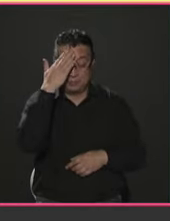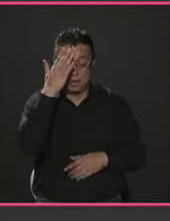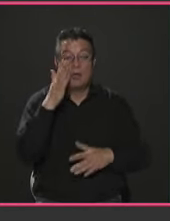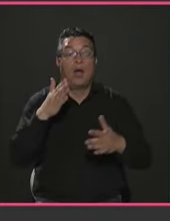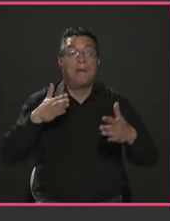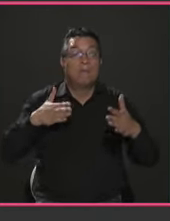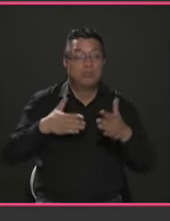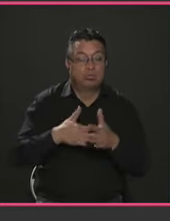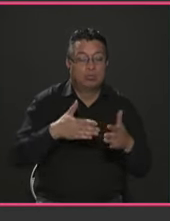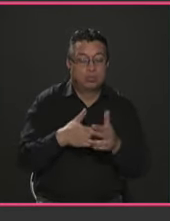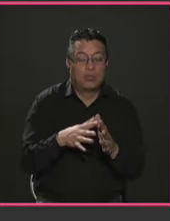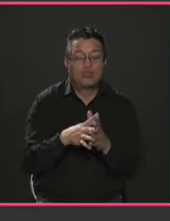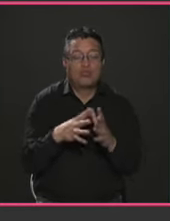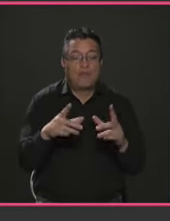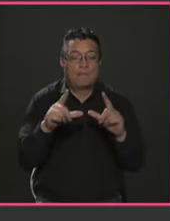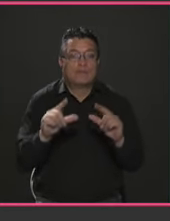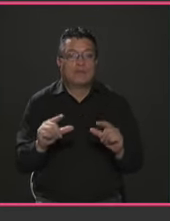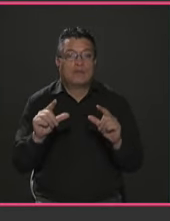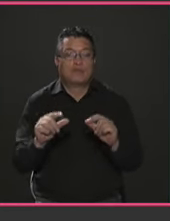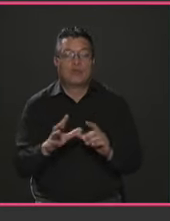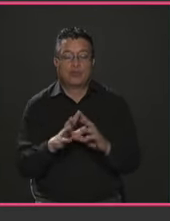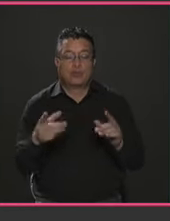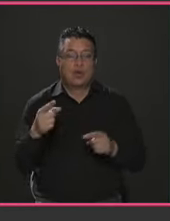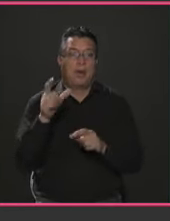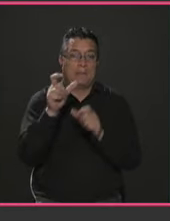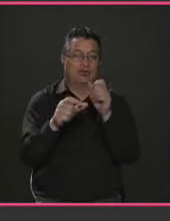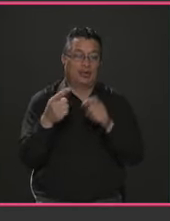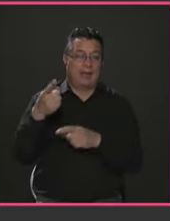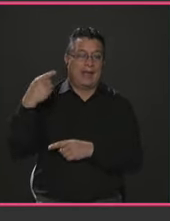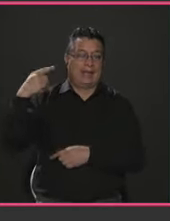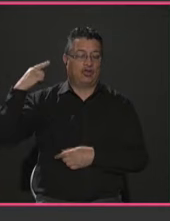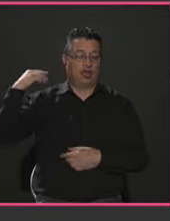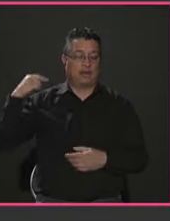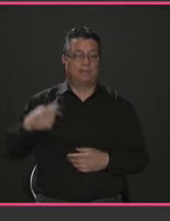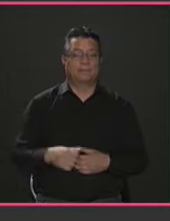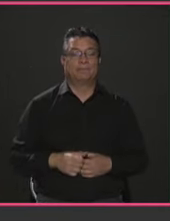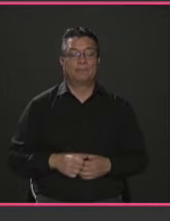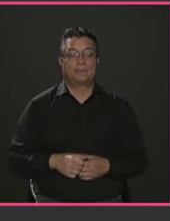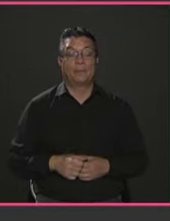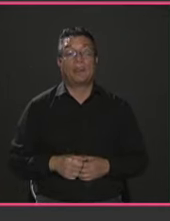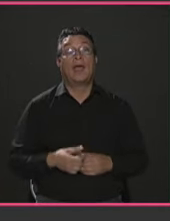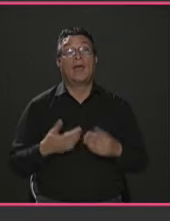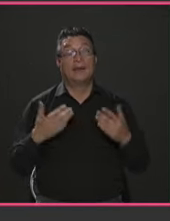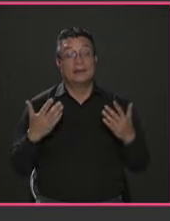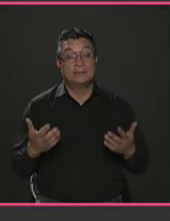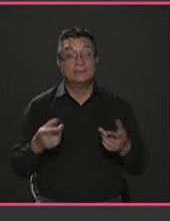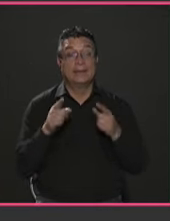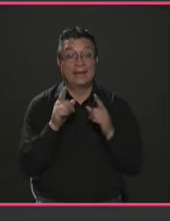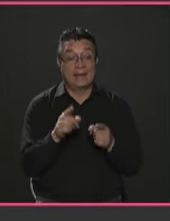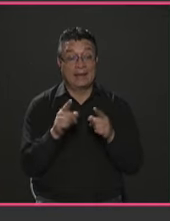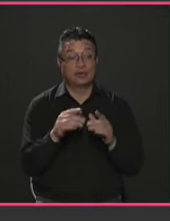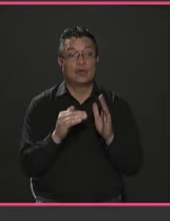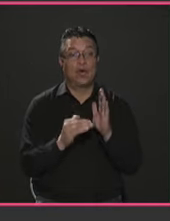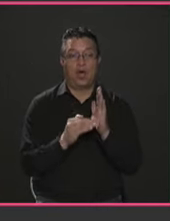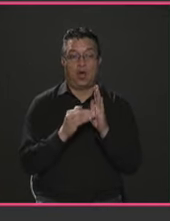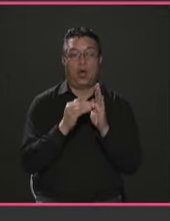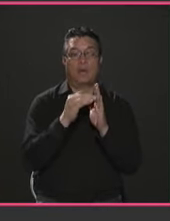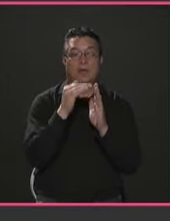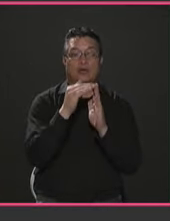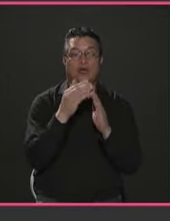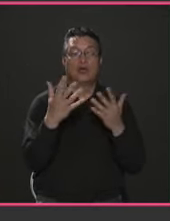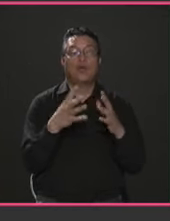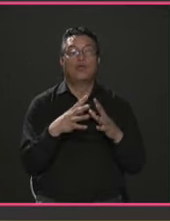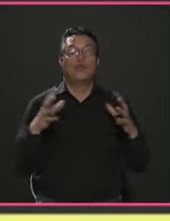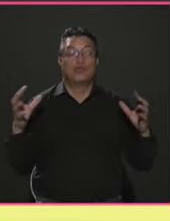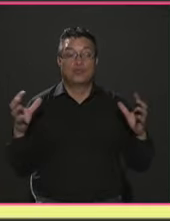muy bajos para la mayor parte o a todas las personas de la historia y esto aumentó de